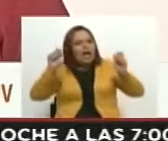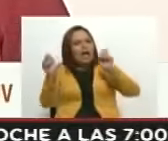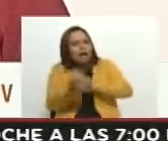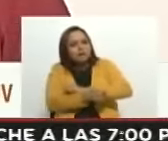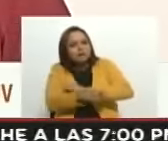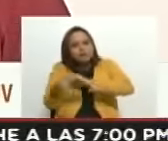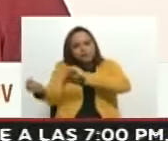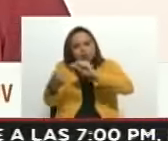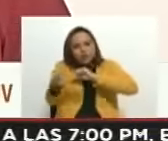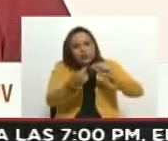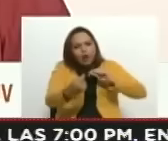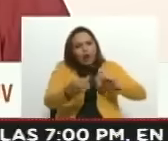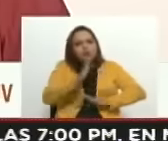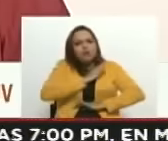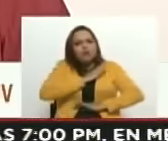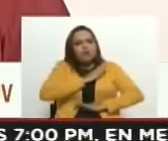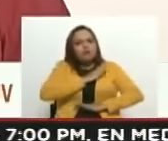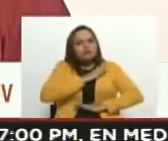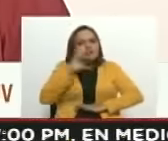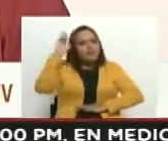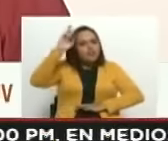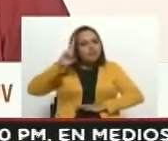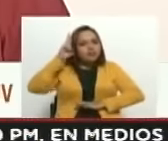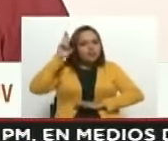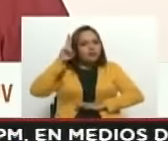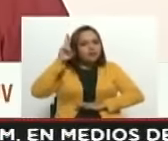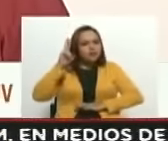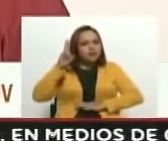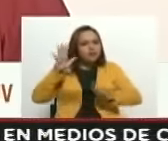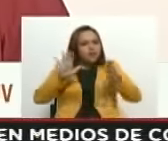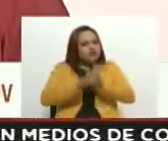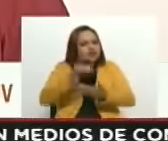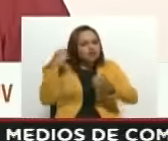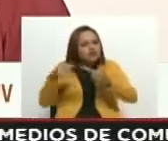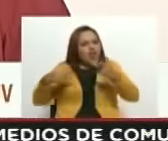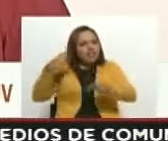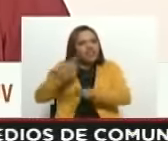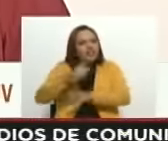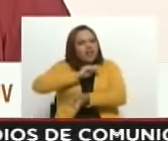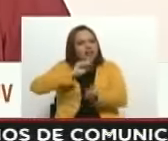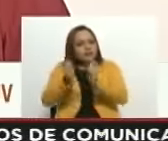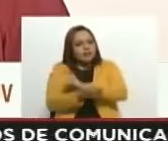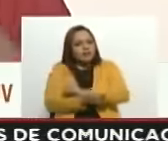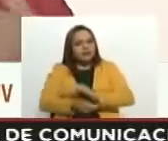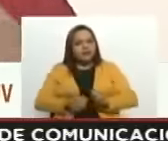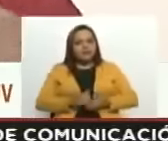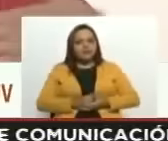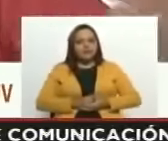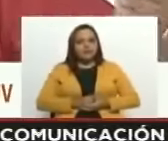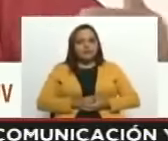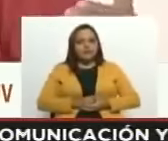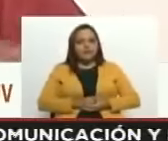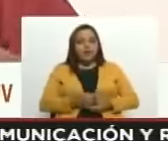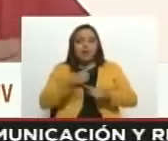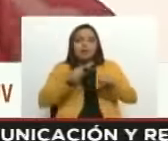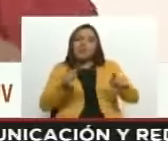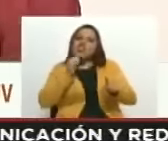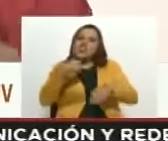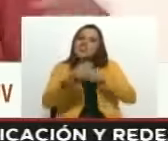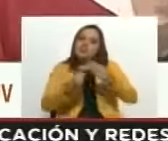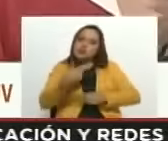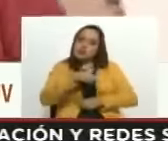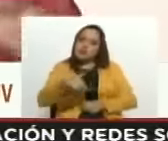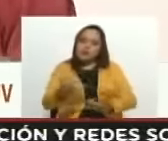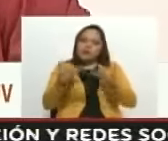un profundo debate autocrítico sobre las cosas que había que cambiar. Pero eso lo hicimos nosotros, ustedes no pueden, primero